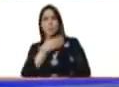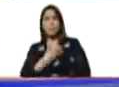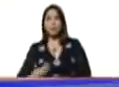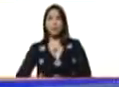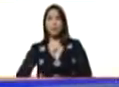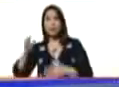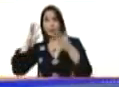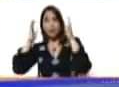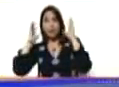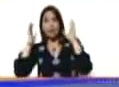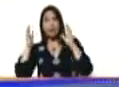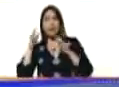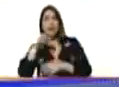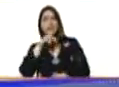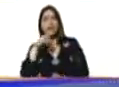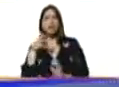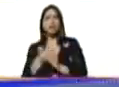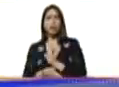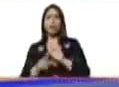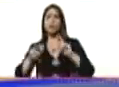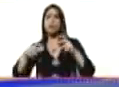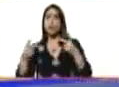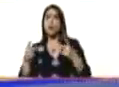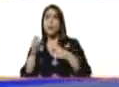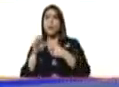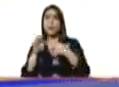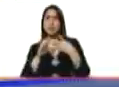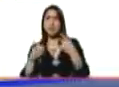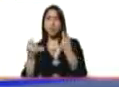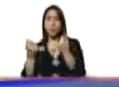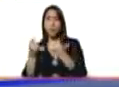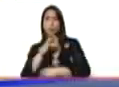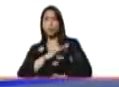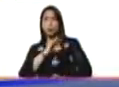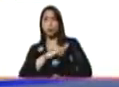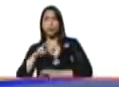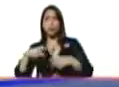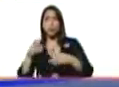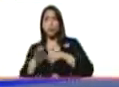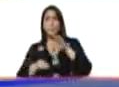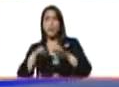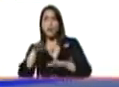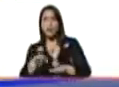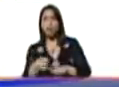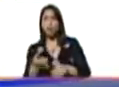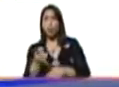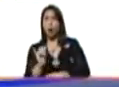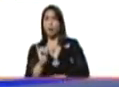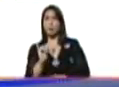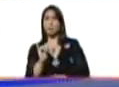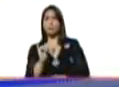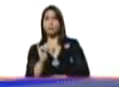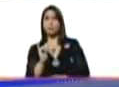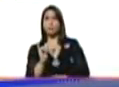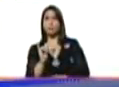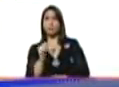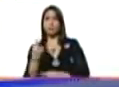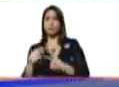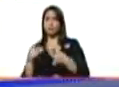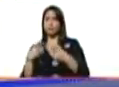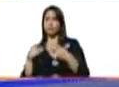de la nueva estrategia económico-social, de los nuevos pasos que están dando, etcétera,